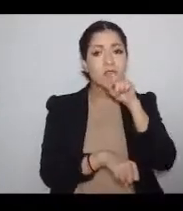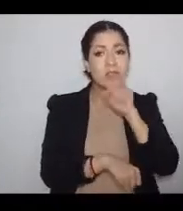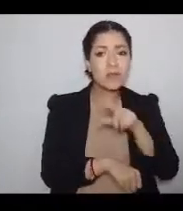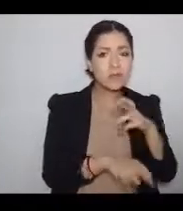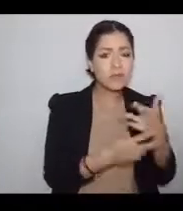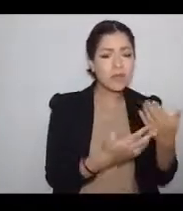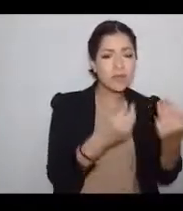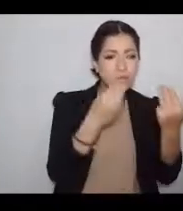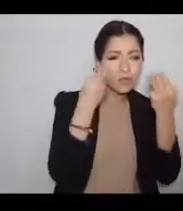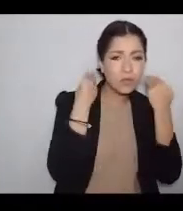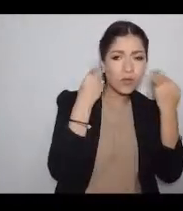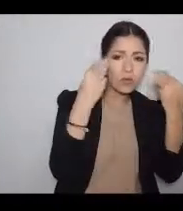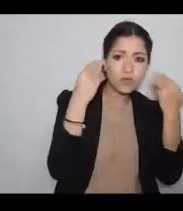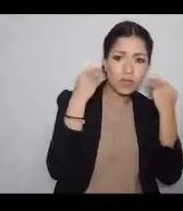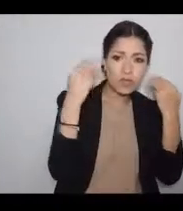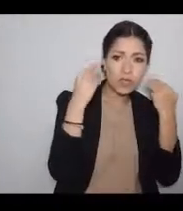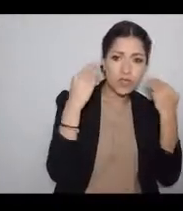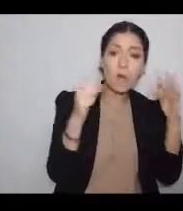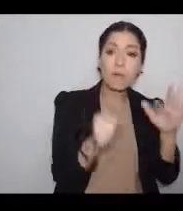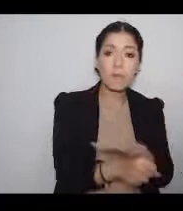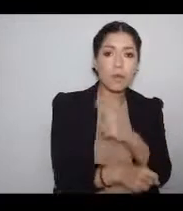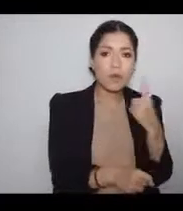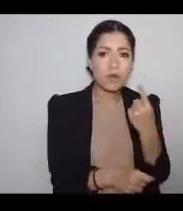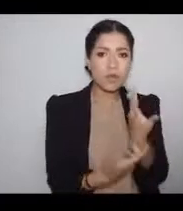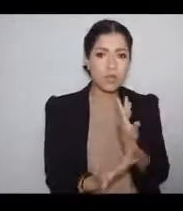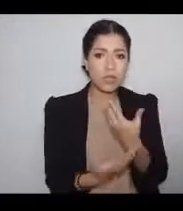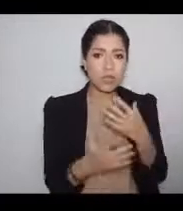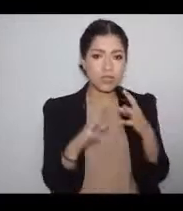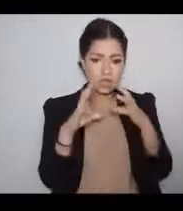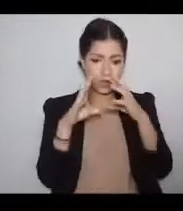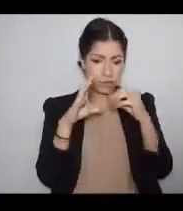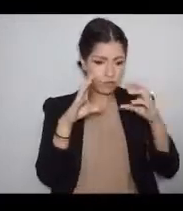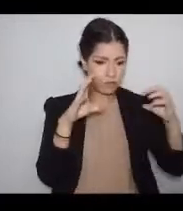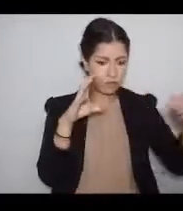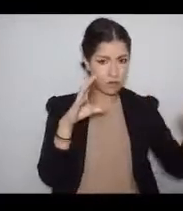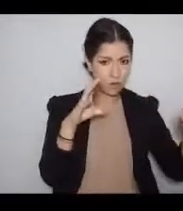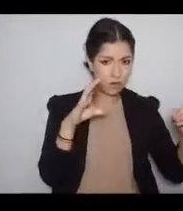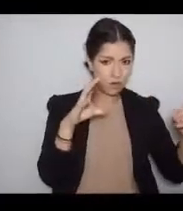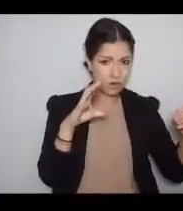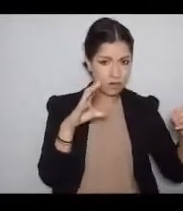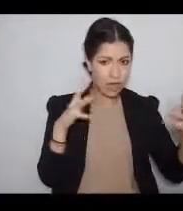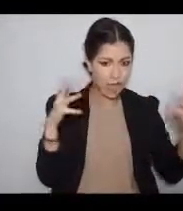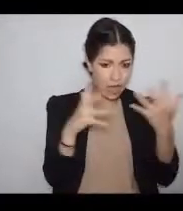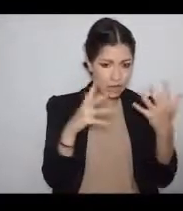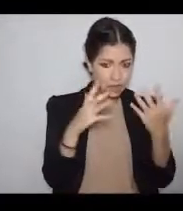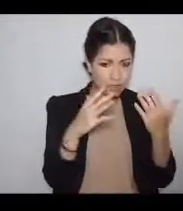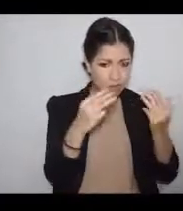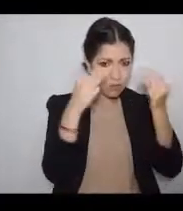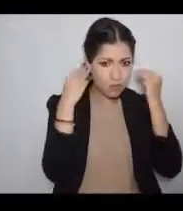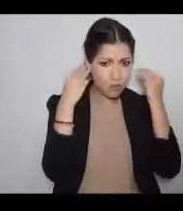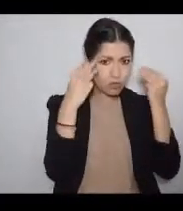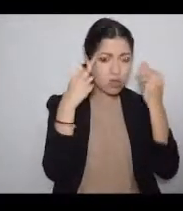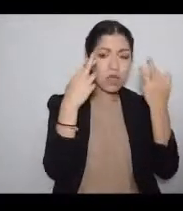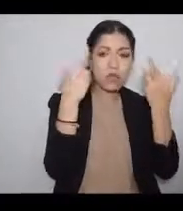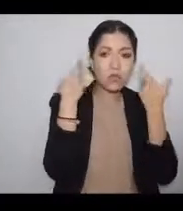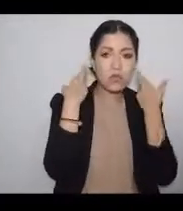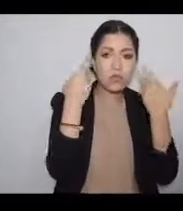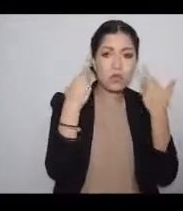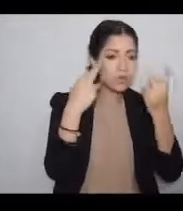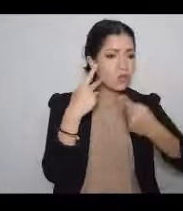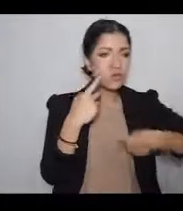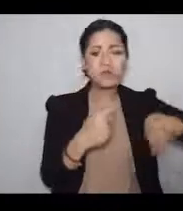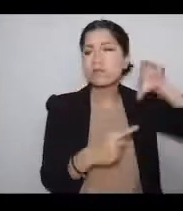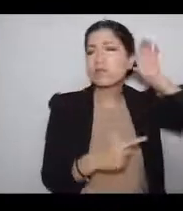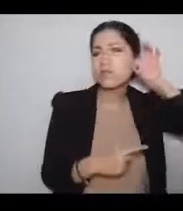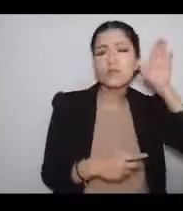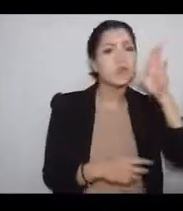Los planetas suenan, Tico. No los oímos nosotros, los oye Dios. Otra pregunta